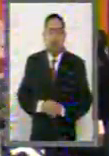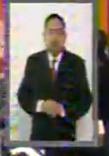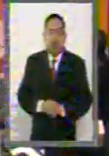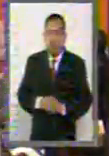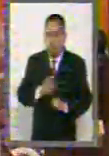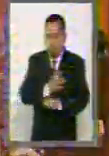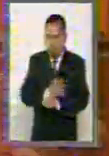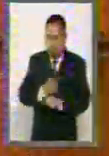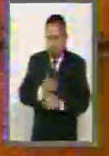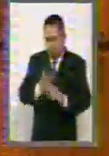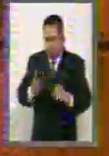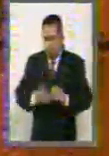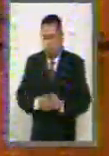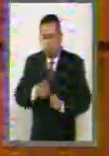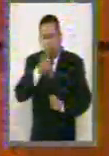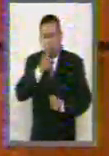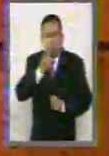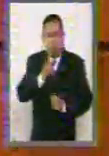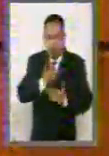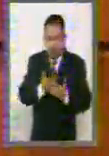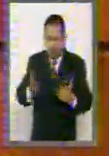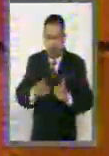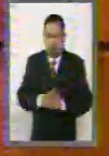Compañeros, compañeras,